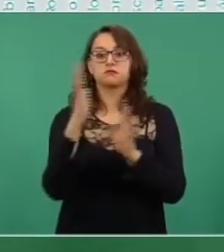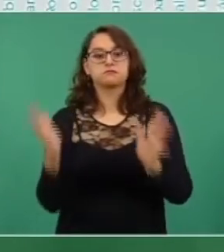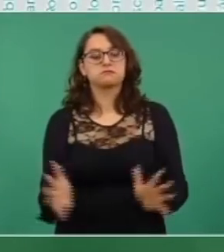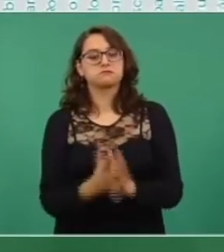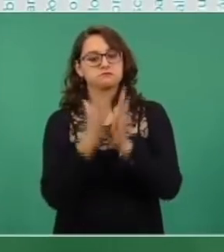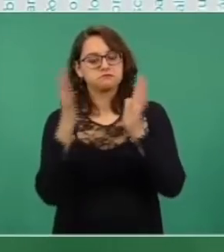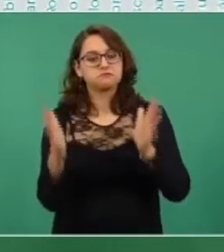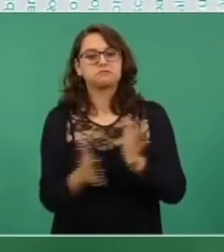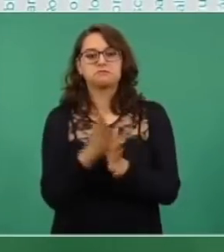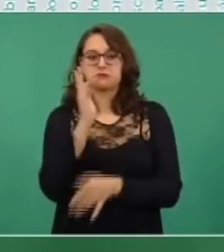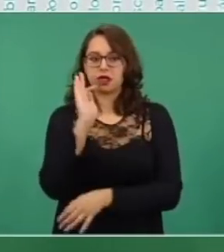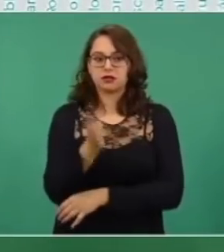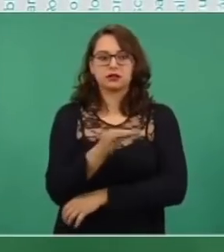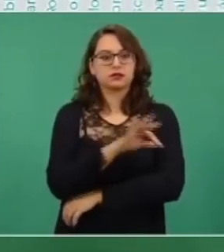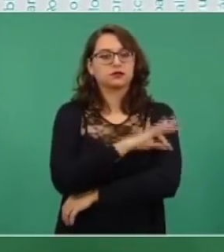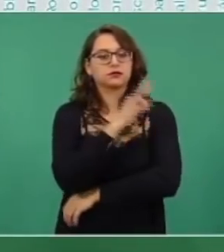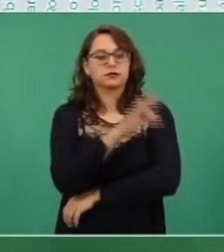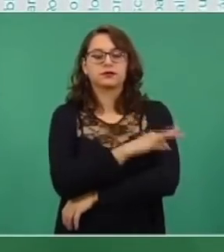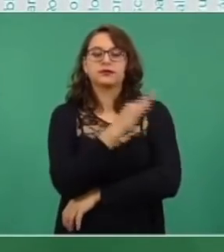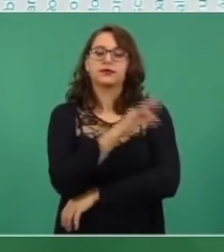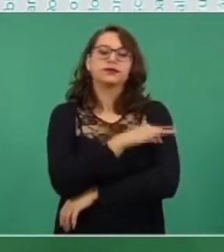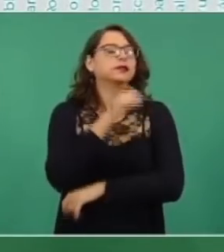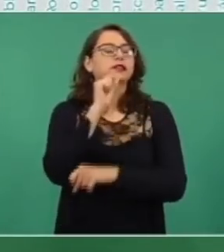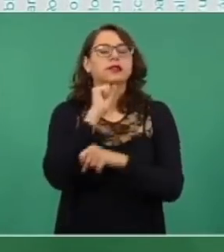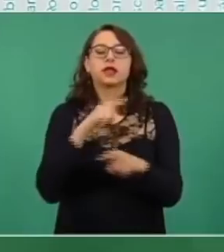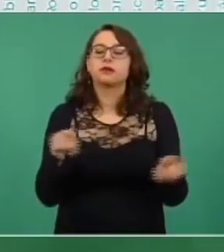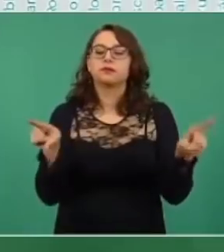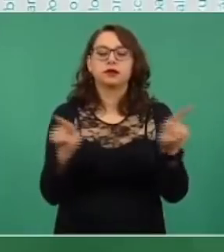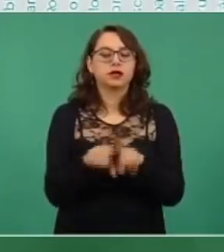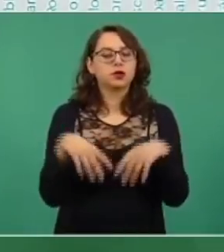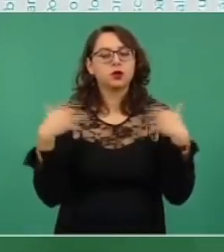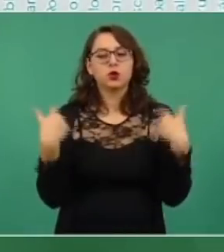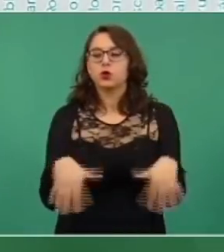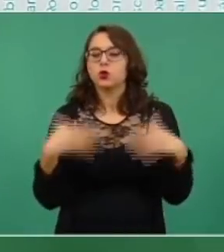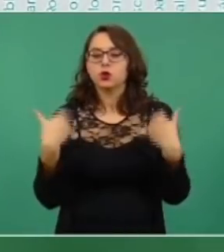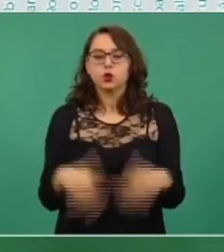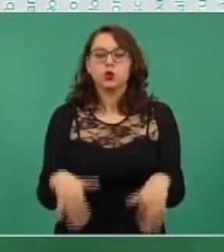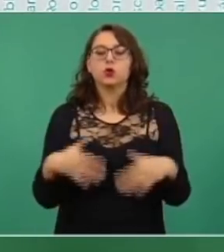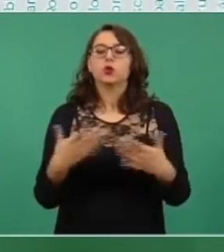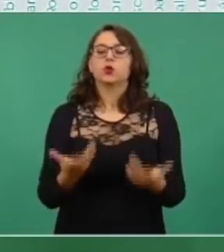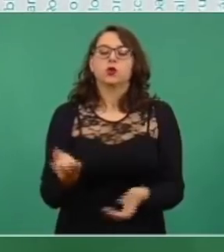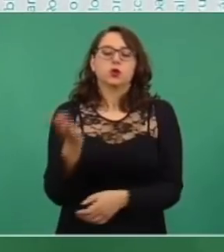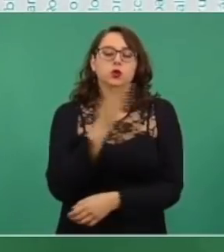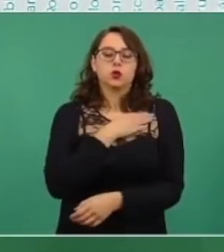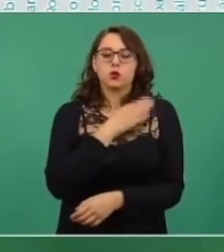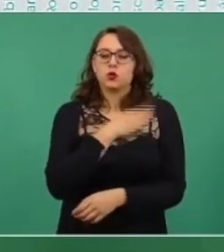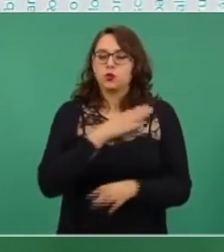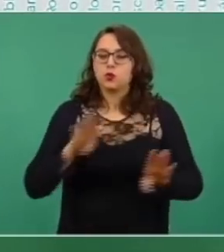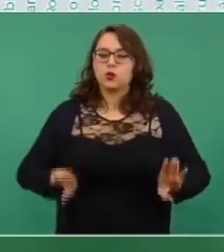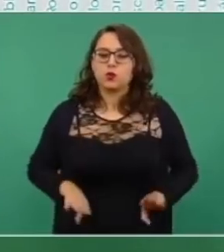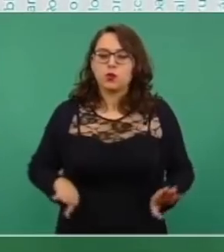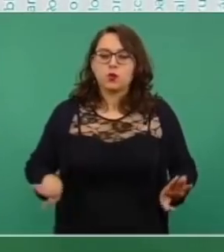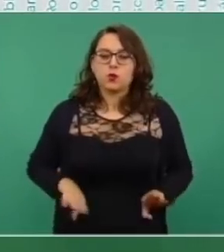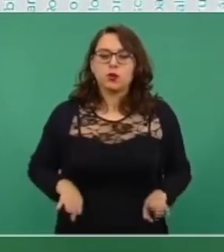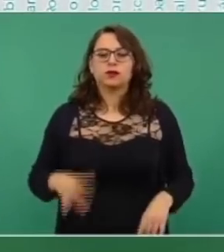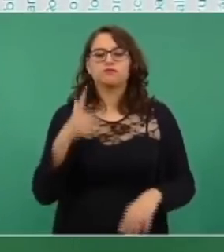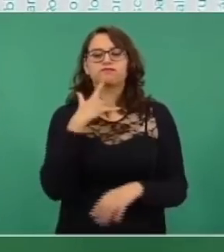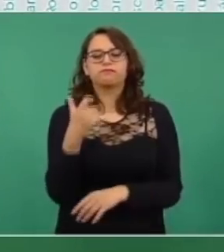así como la muy buena disposición para el trabajo, para la entrega de todos los